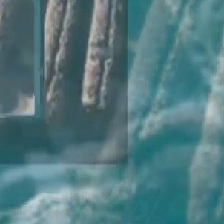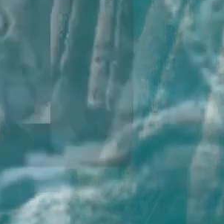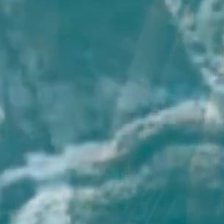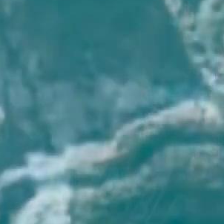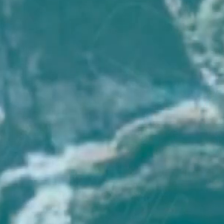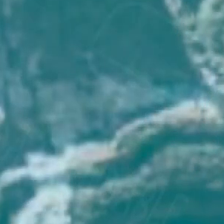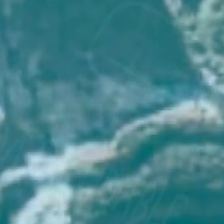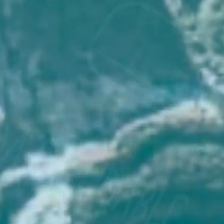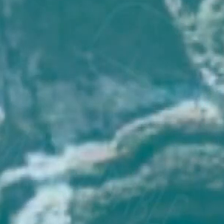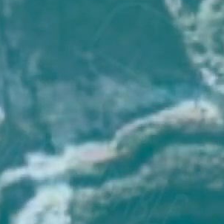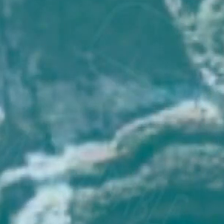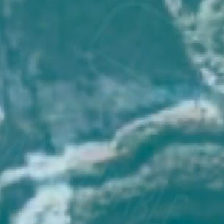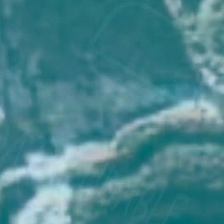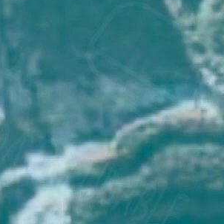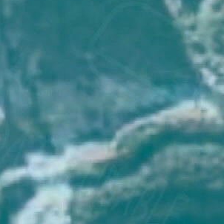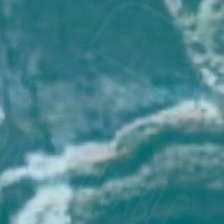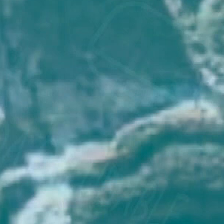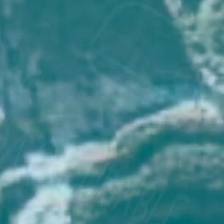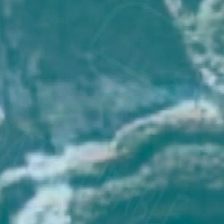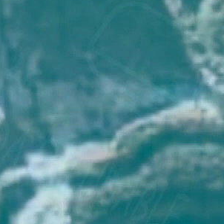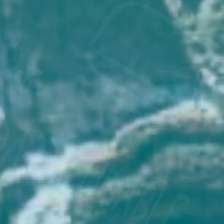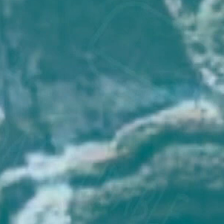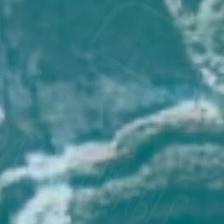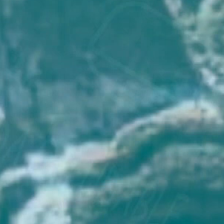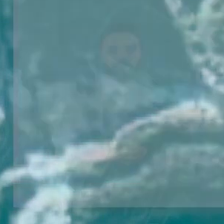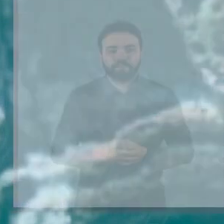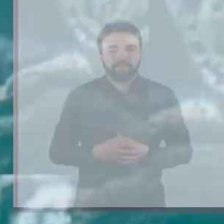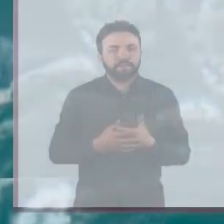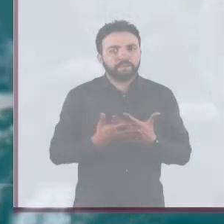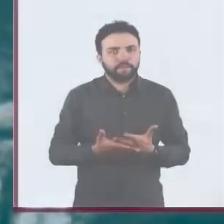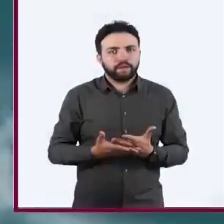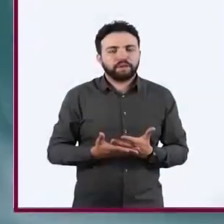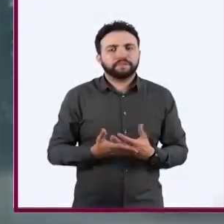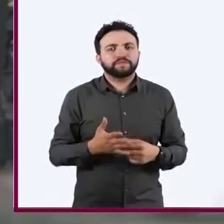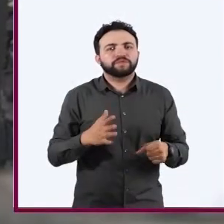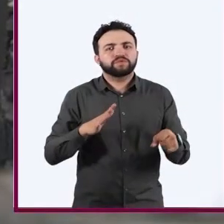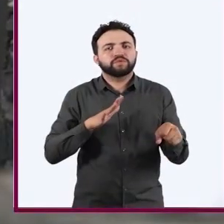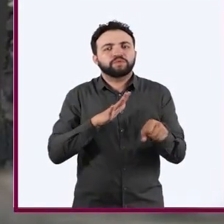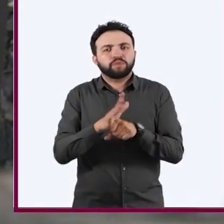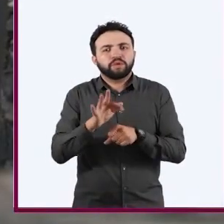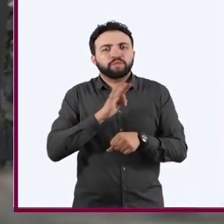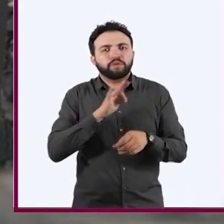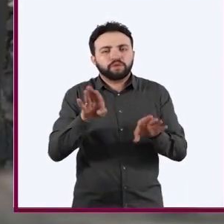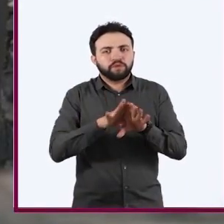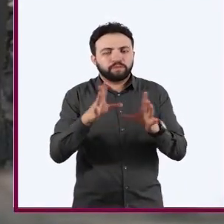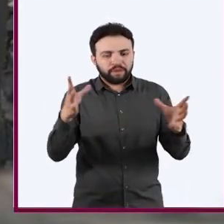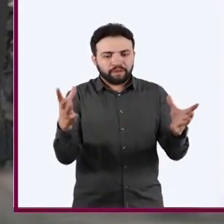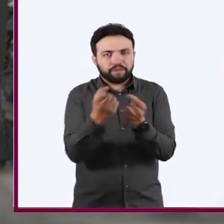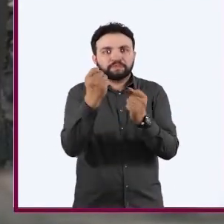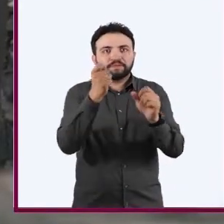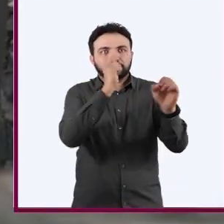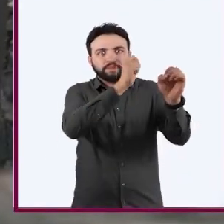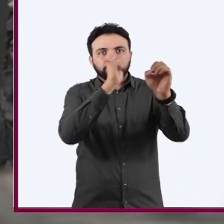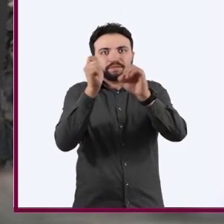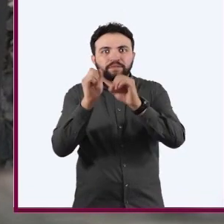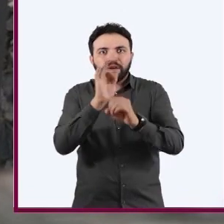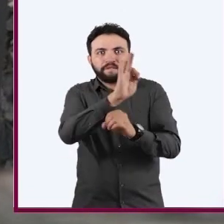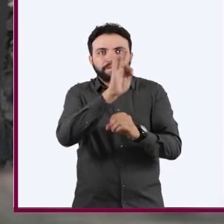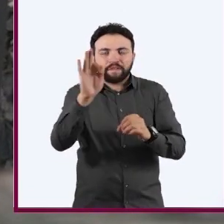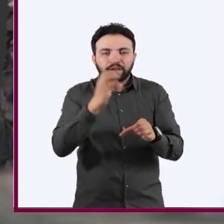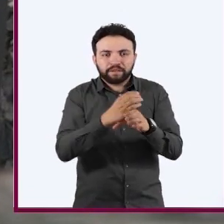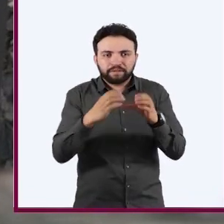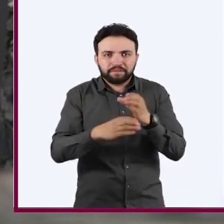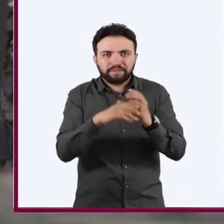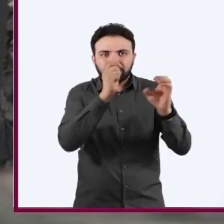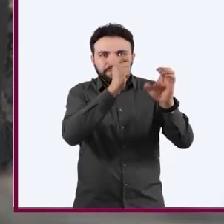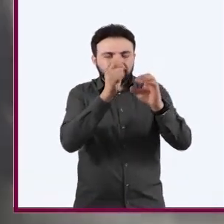Doctor Morante, ¿Qué método utilizó para reconstruir el calendario